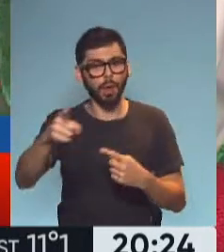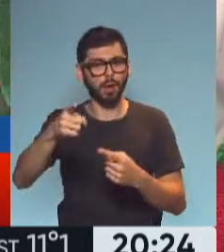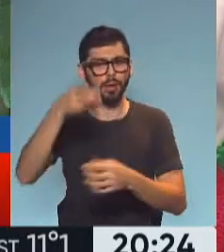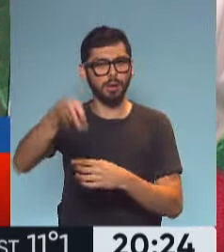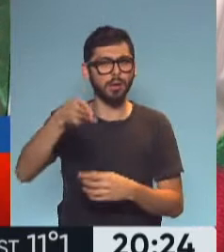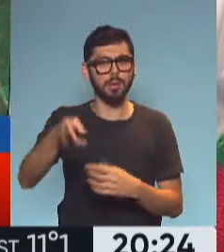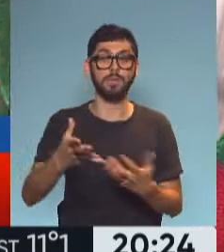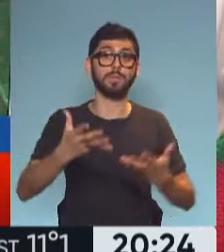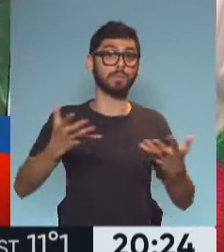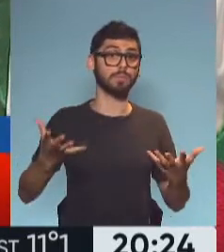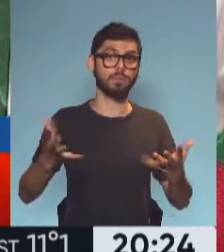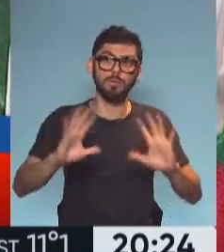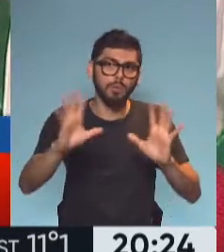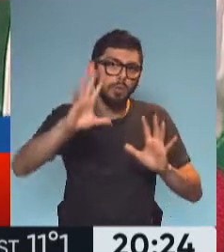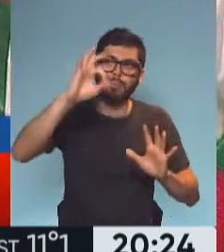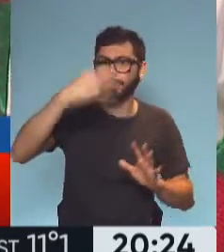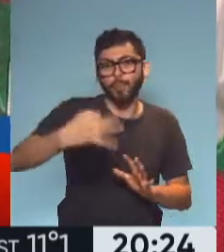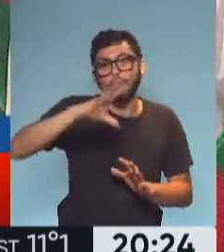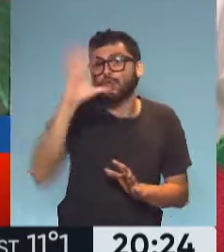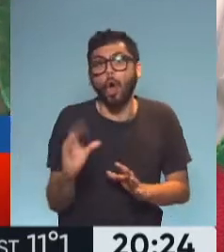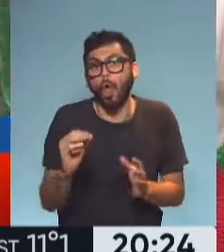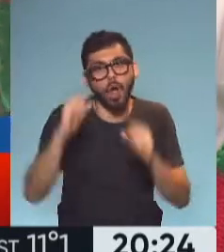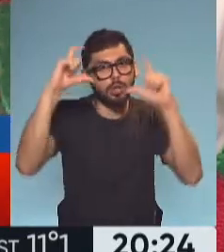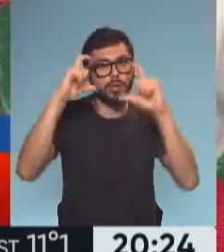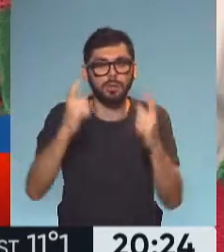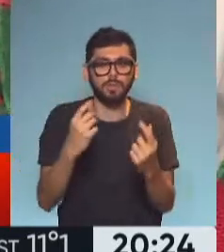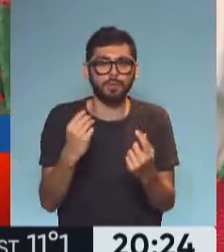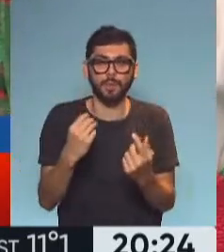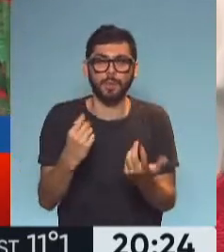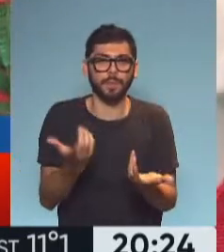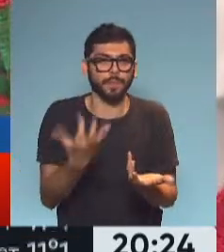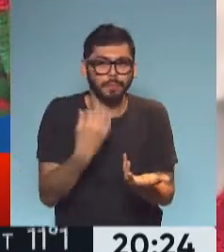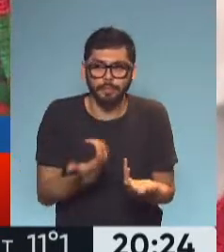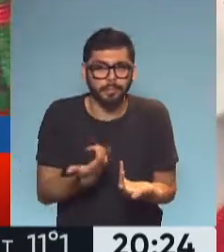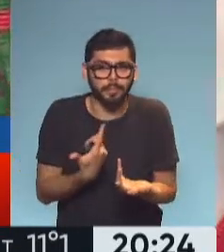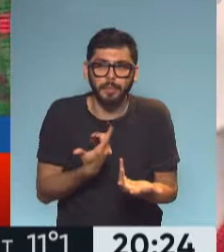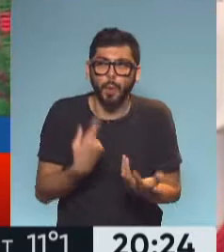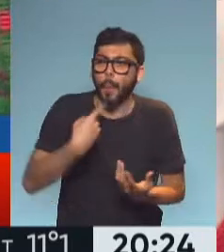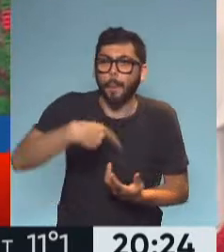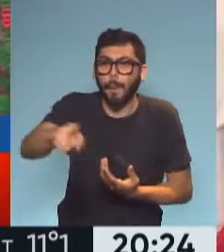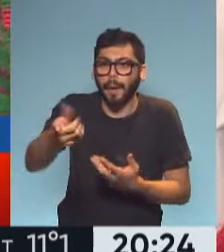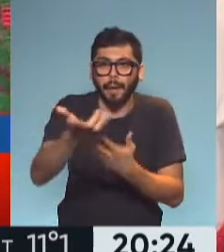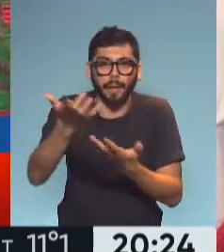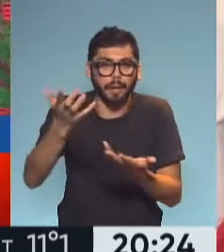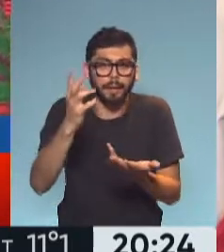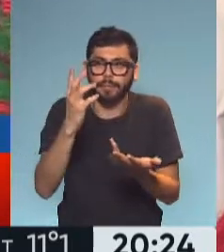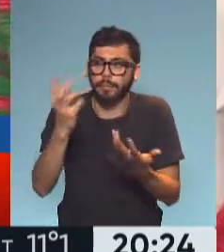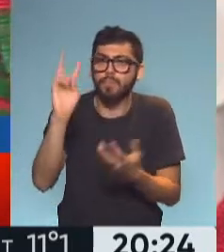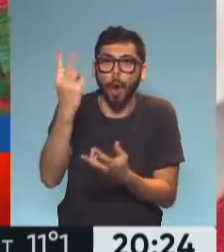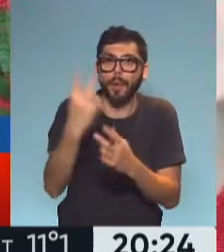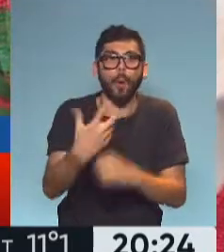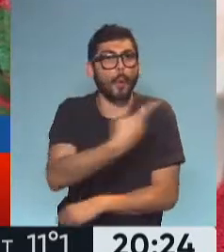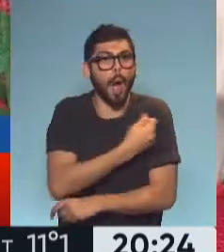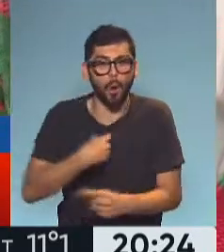cual, todos tienen que reaccionar y ver que acá nos están matando, nos están mandando al matadero sin